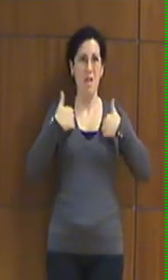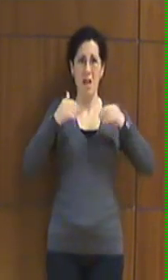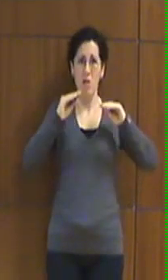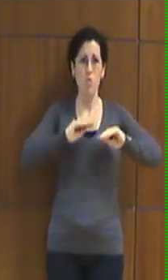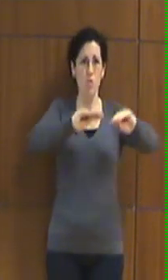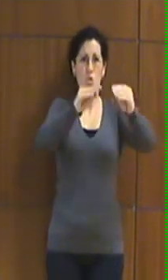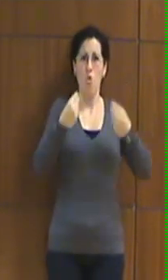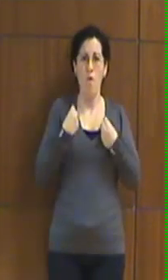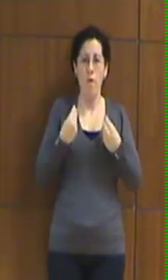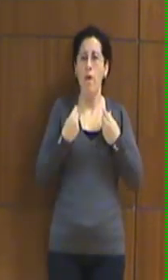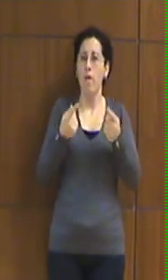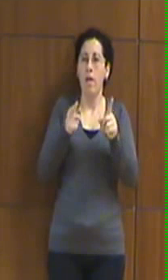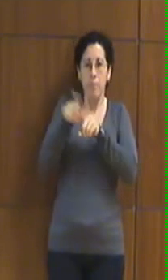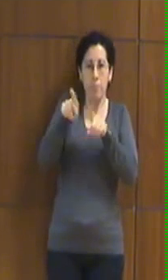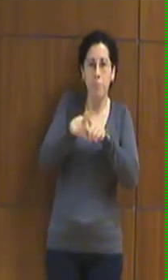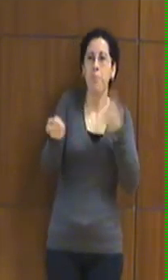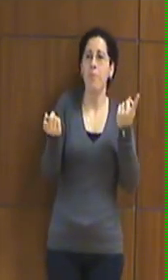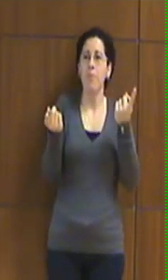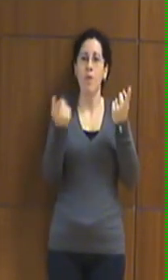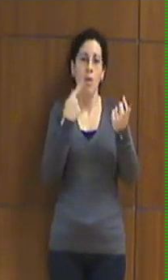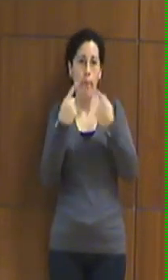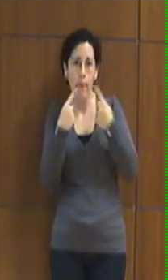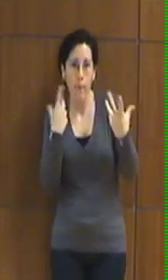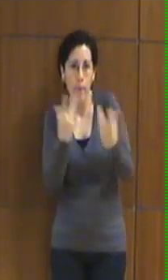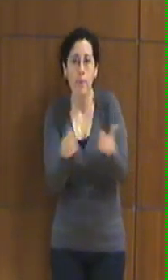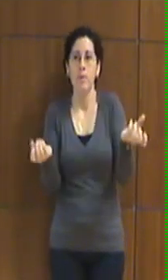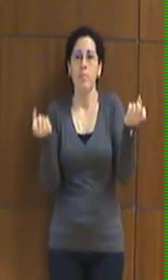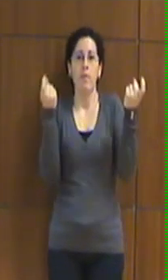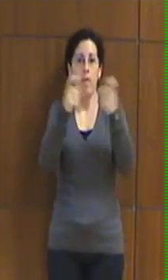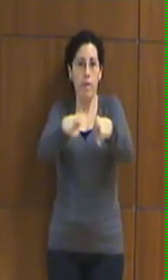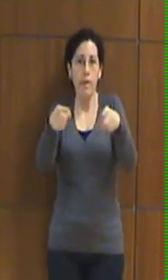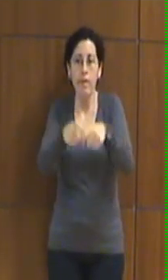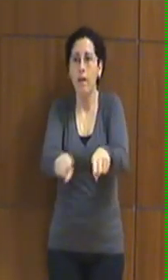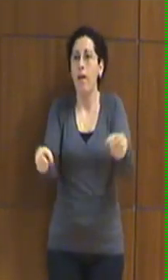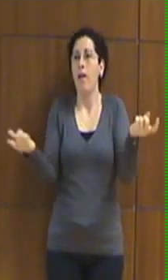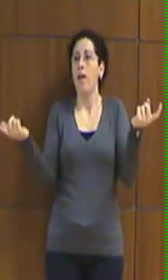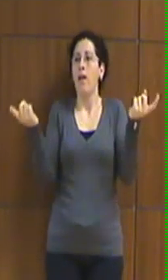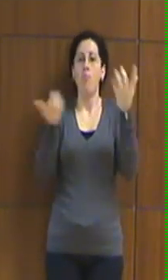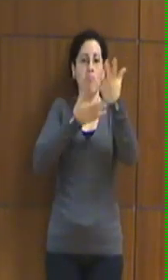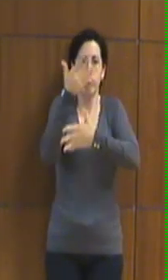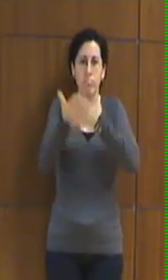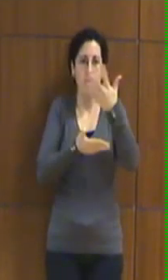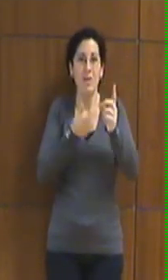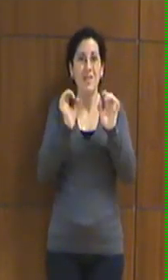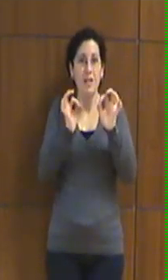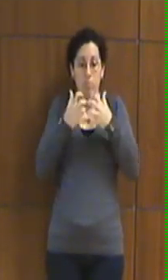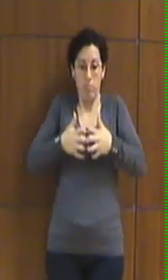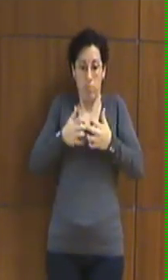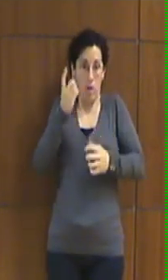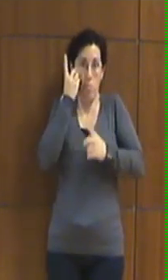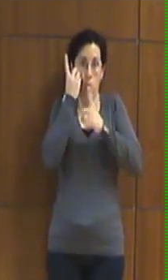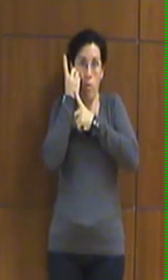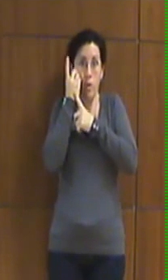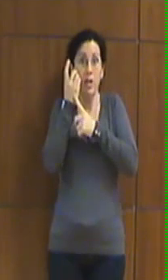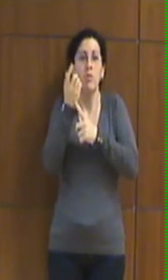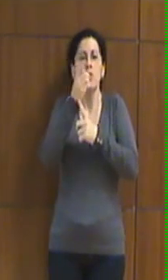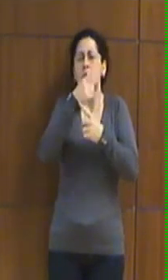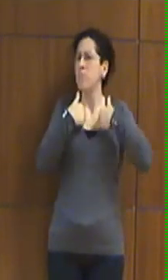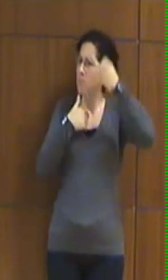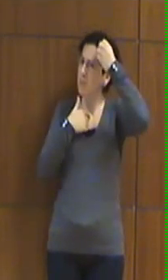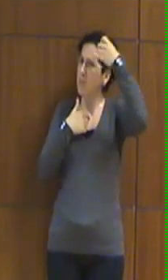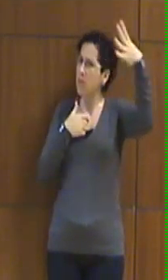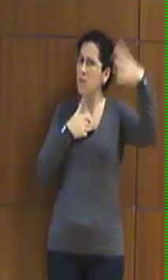ellos, ¿no? Se cotillean, se hacen novios, quedan en vez del parque quedan a través de los móviles y dices, ¿y si alguien no tiene esa